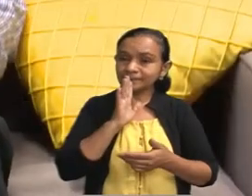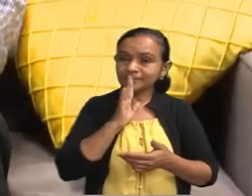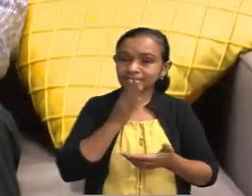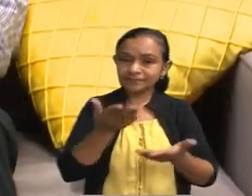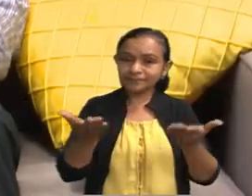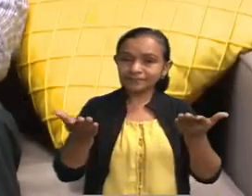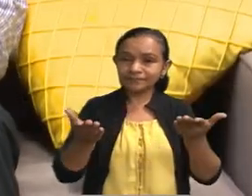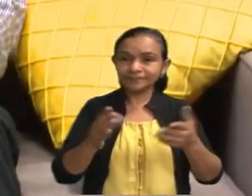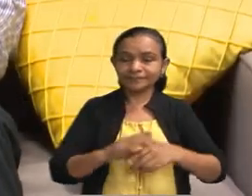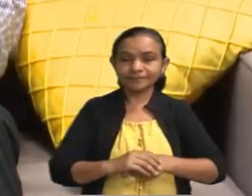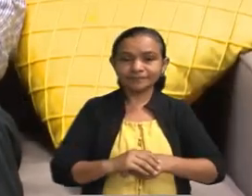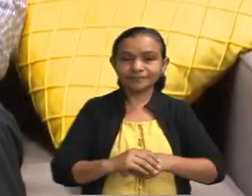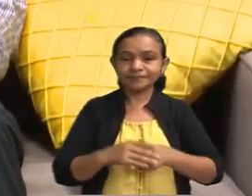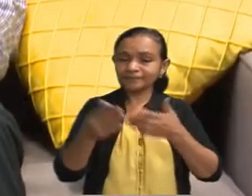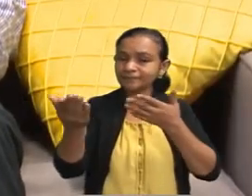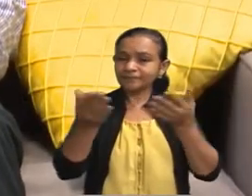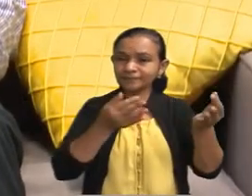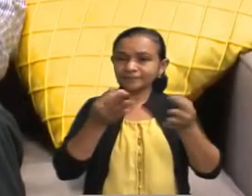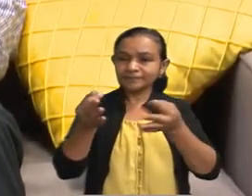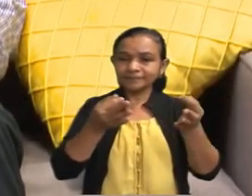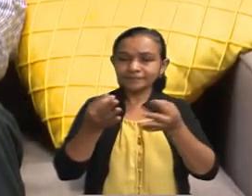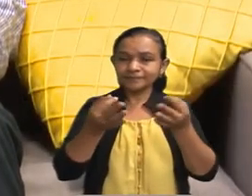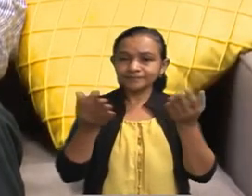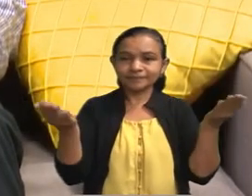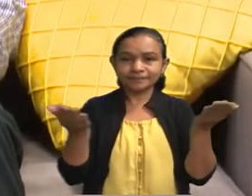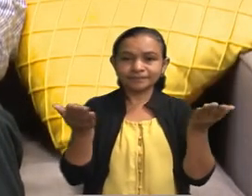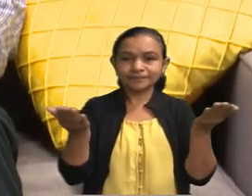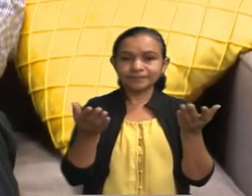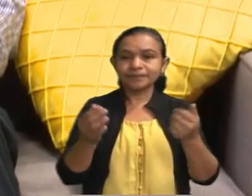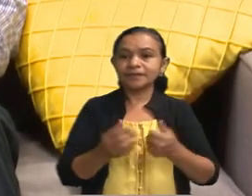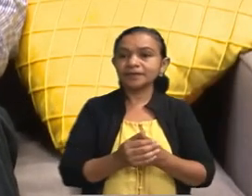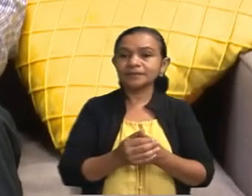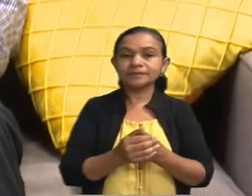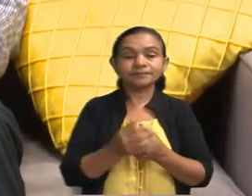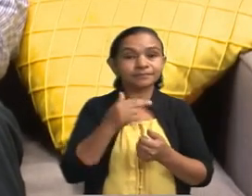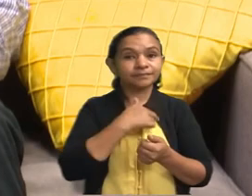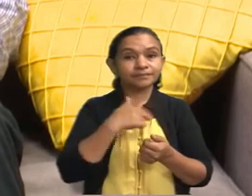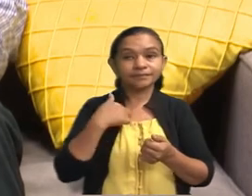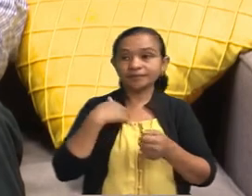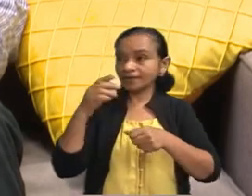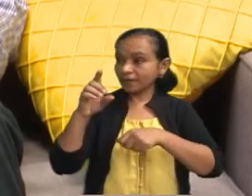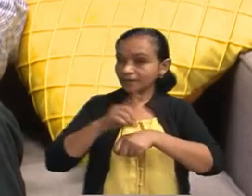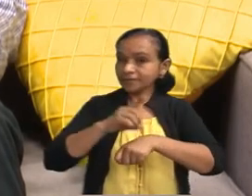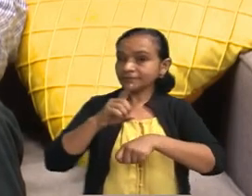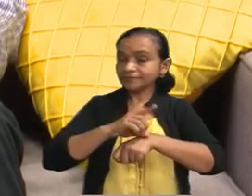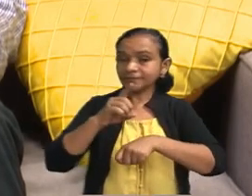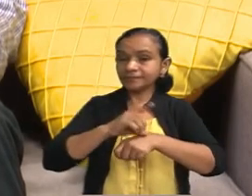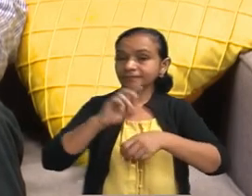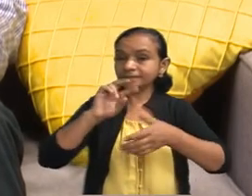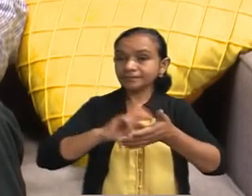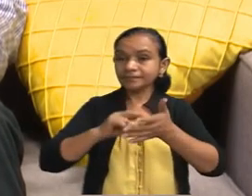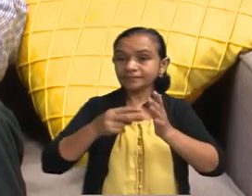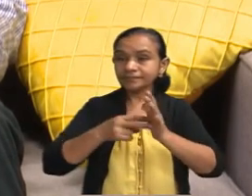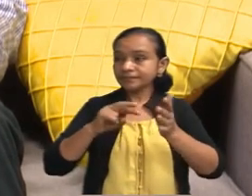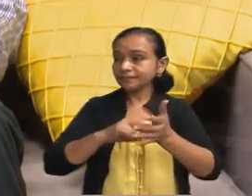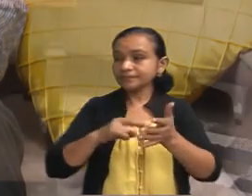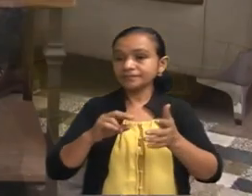ahí. Si usted nos puede explicar precisamente, bajo esa intervención que hizo el doctor Guillermo, lo que significa el CATAC.